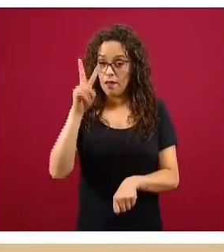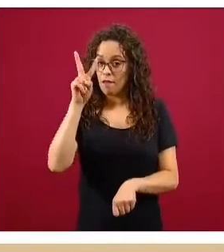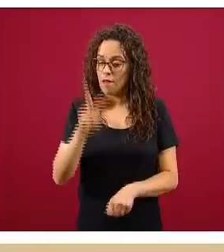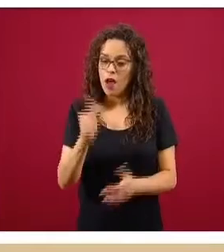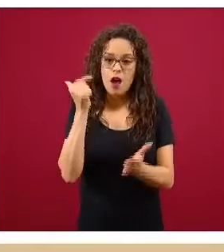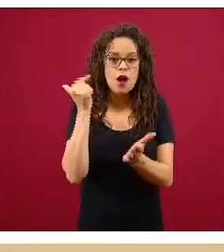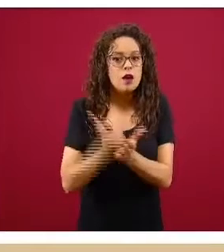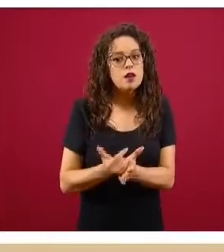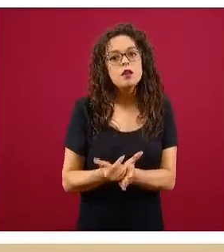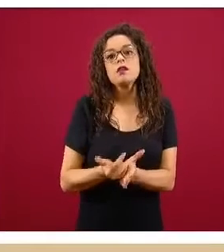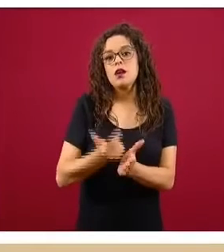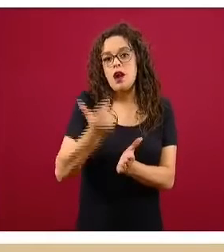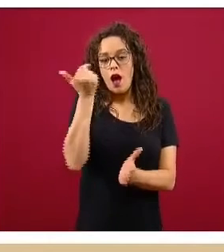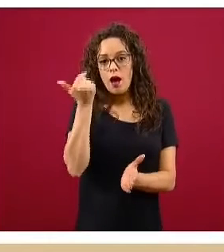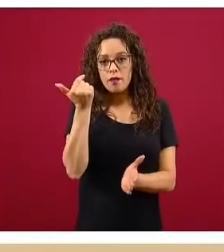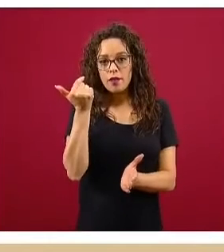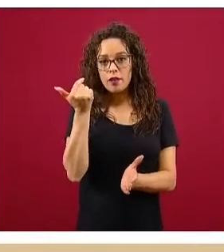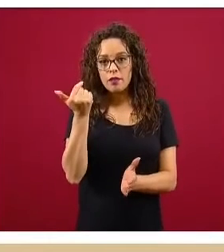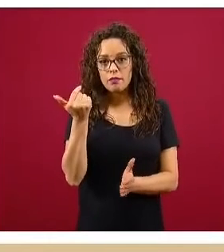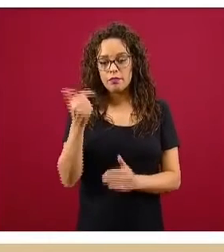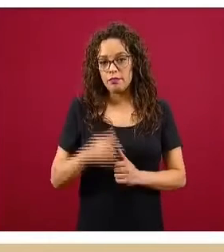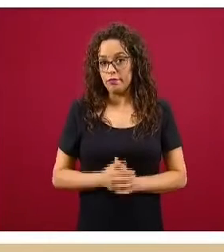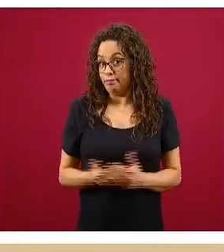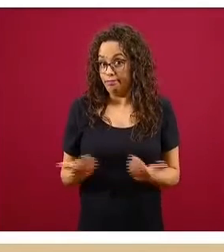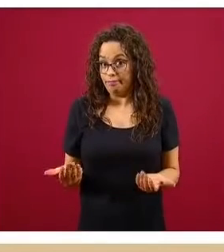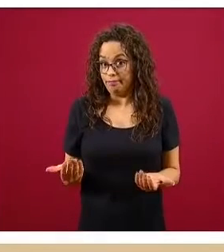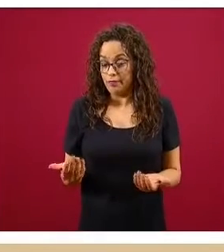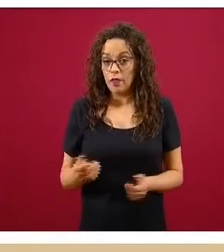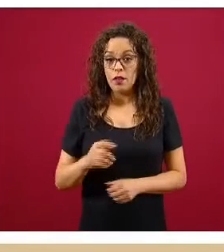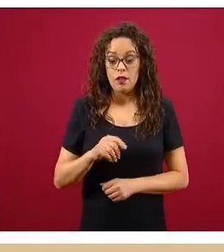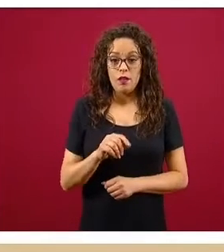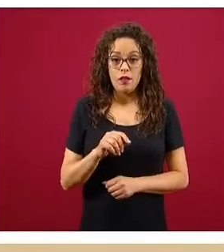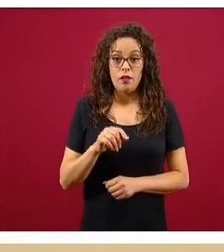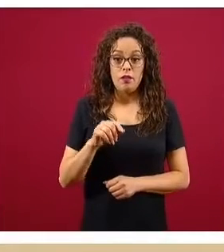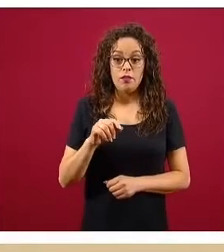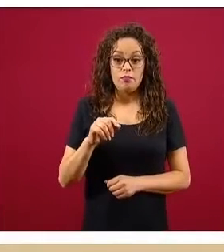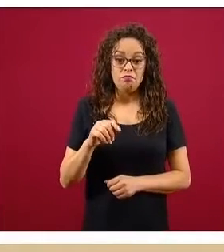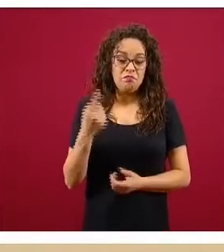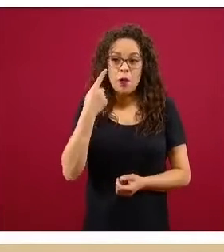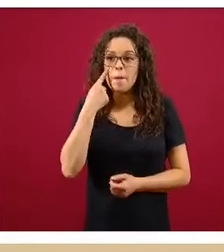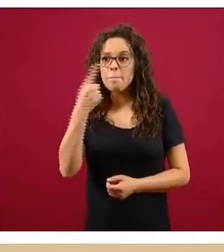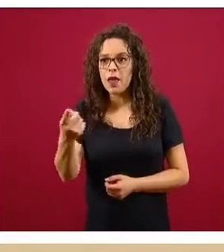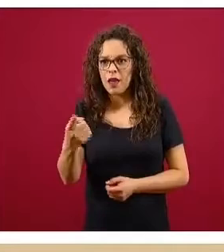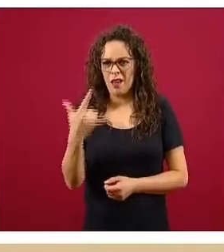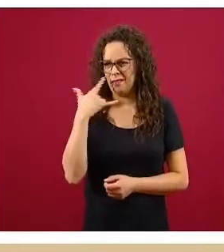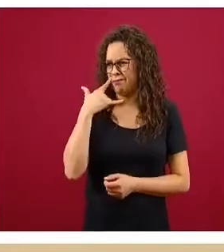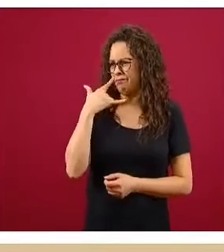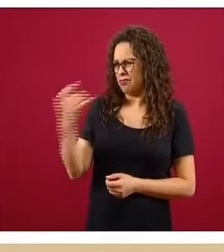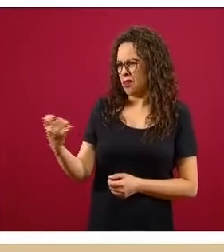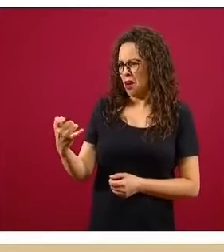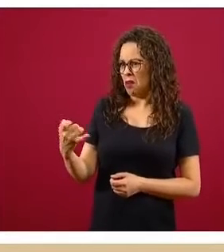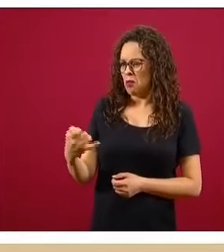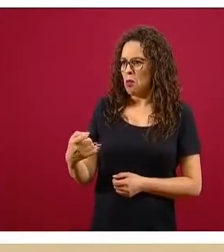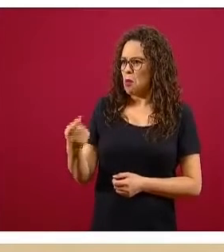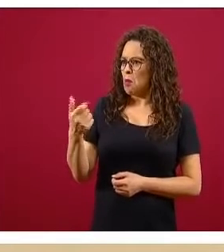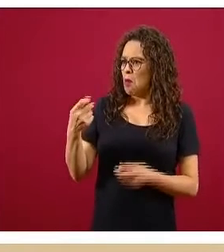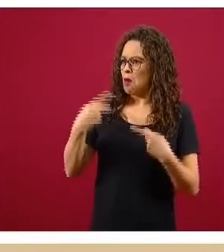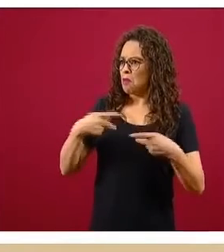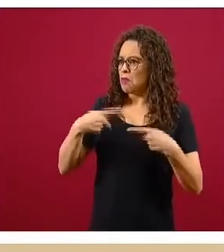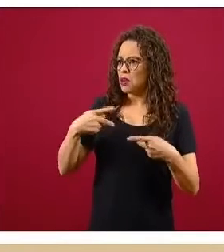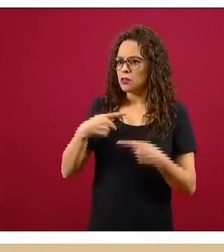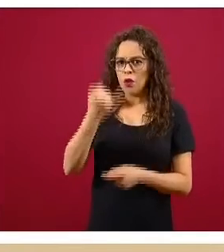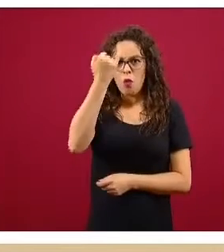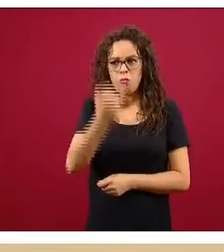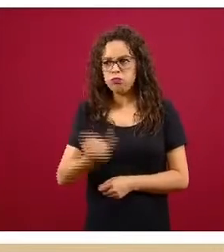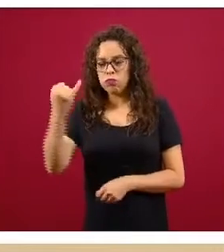Digo, cada vez es más raro ser un individuo con peso saludable. No solamente el 27% de